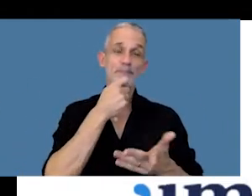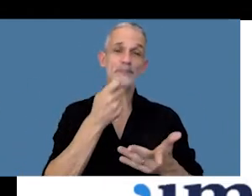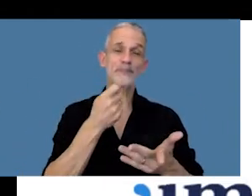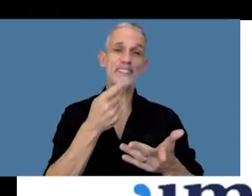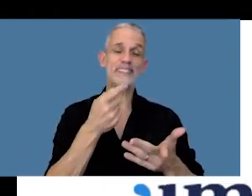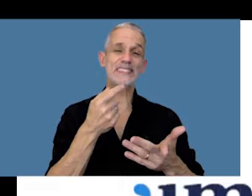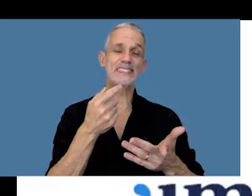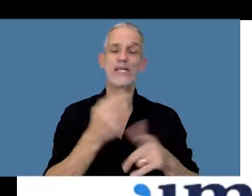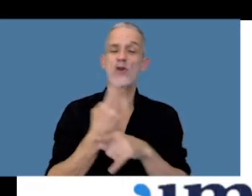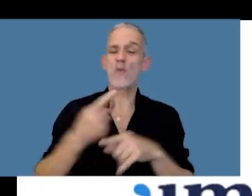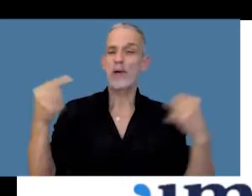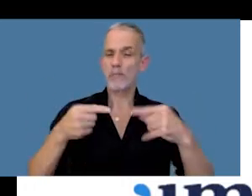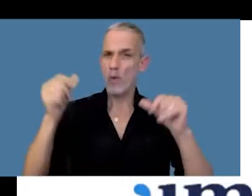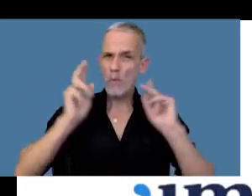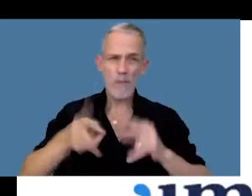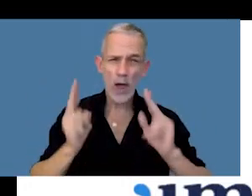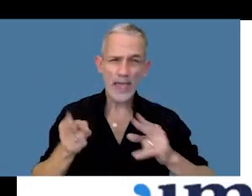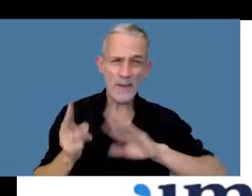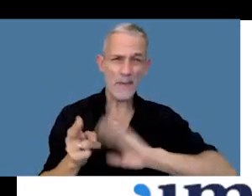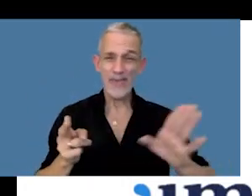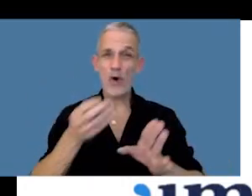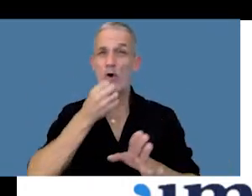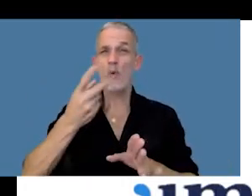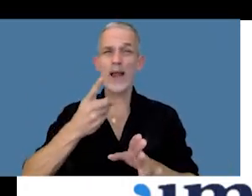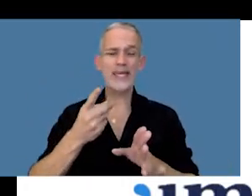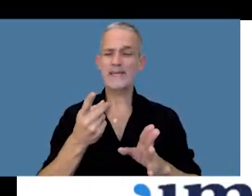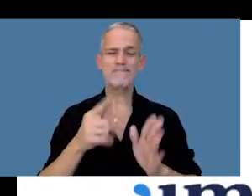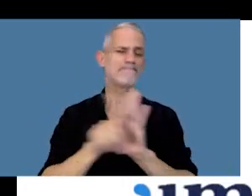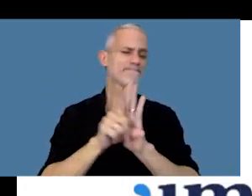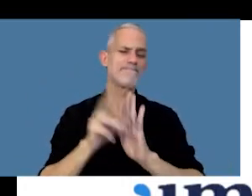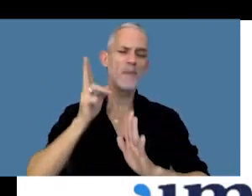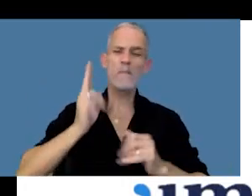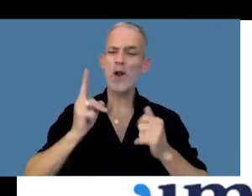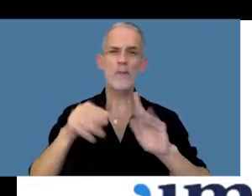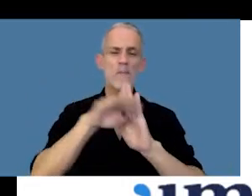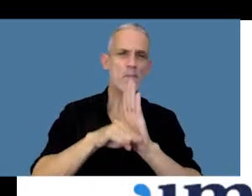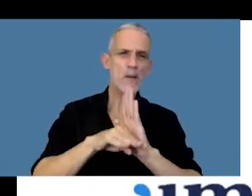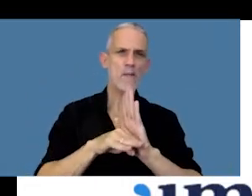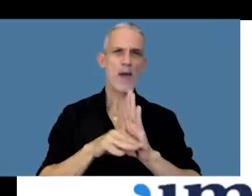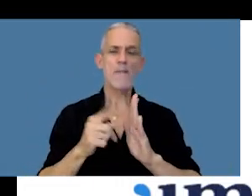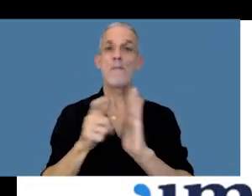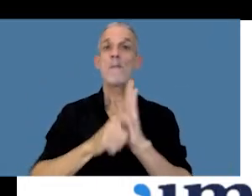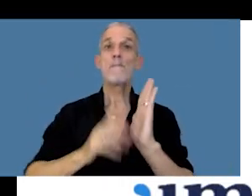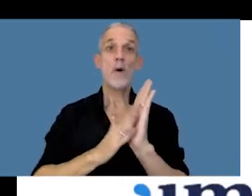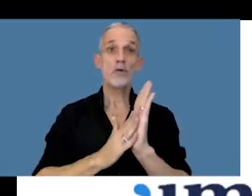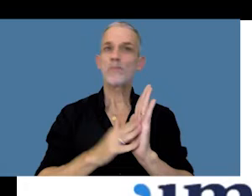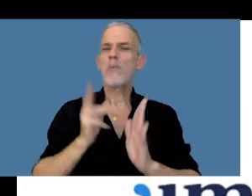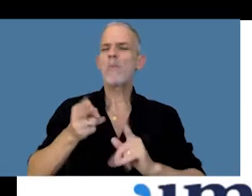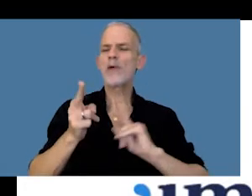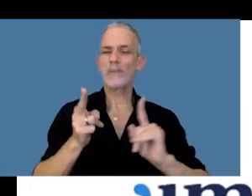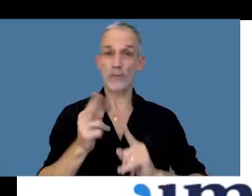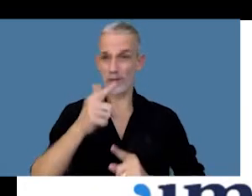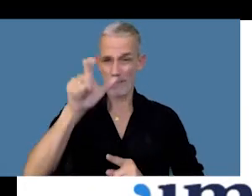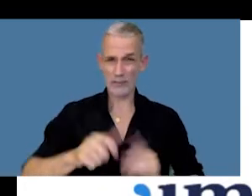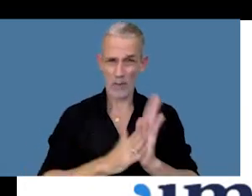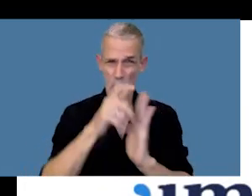que no puede existir está prohibidísimo en cualquier, digamos, legislación o normativa sobre monotributo, que un pequeño contribuyente